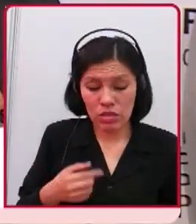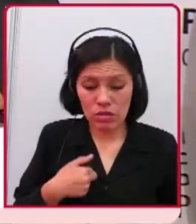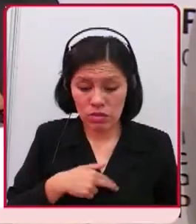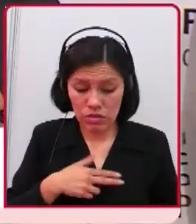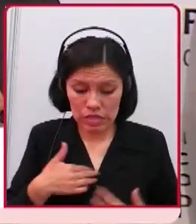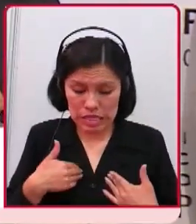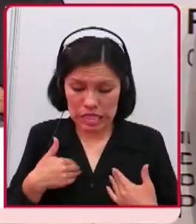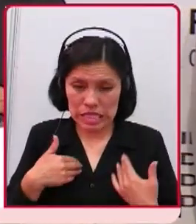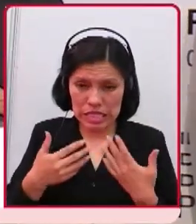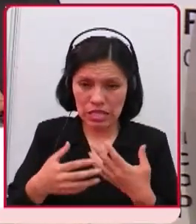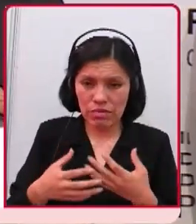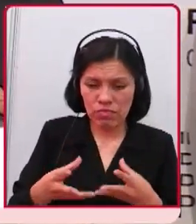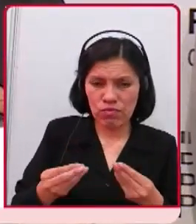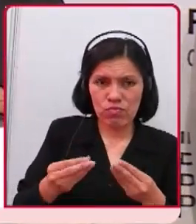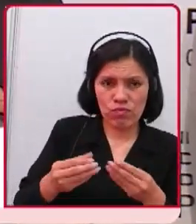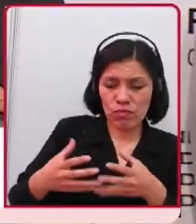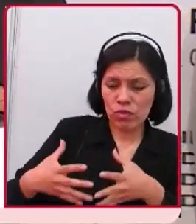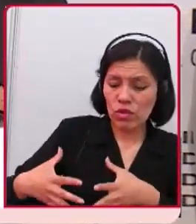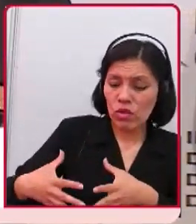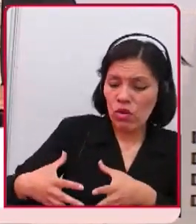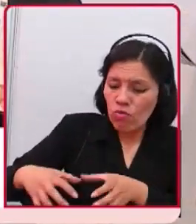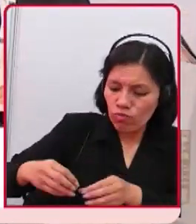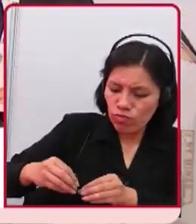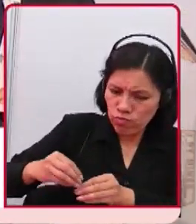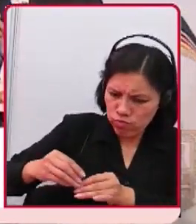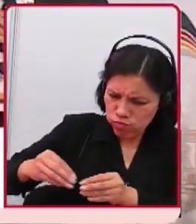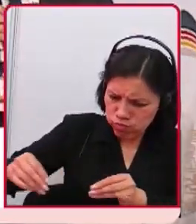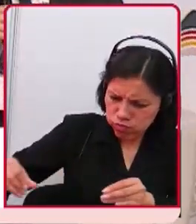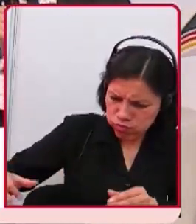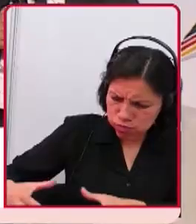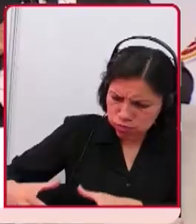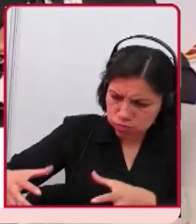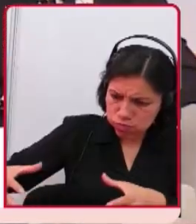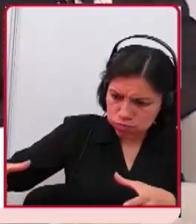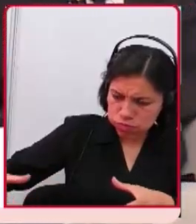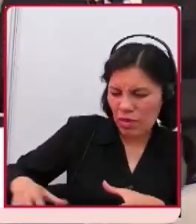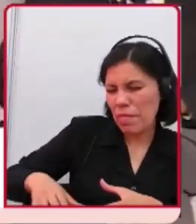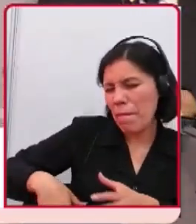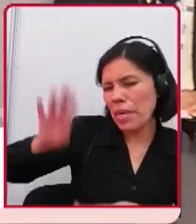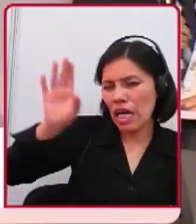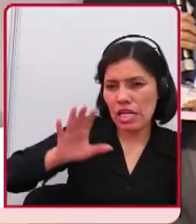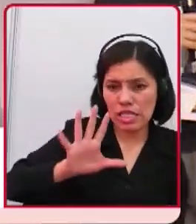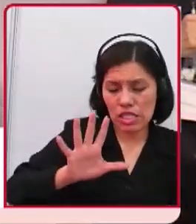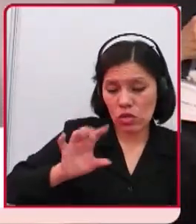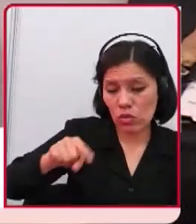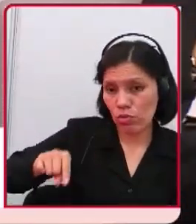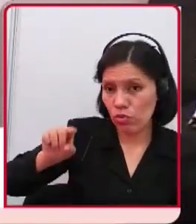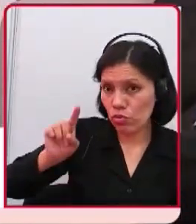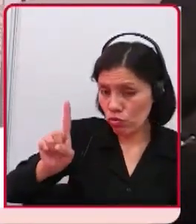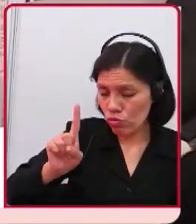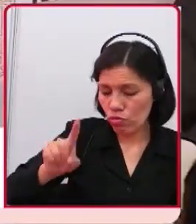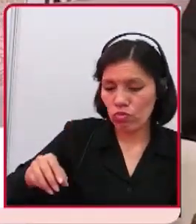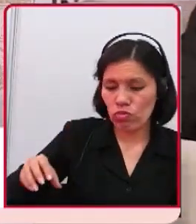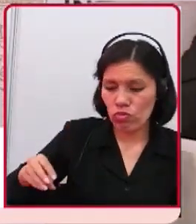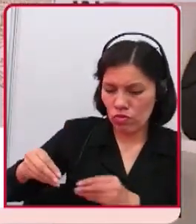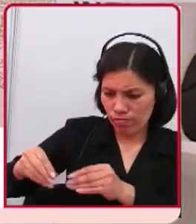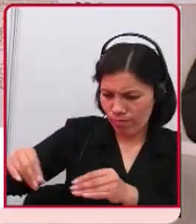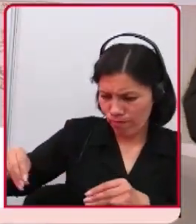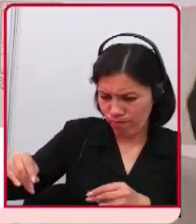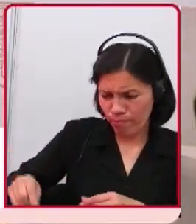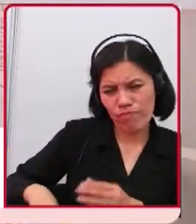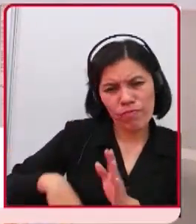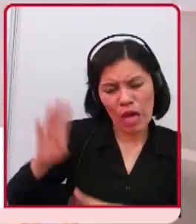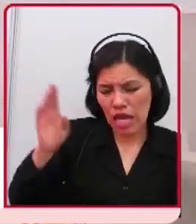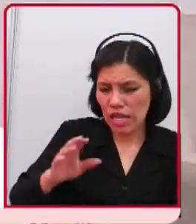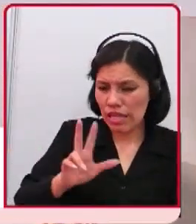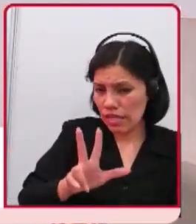incrementos por encima de un umbral, en este caso era de 5.1% de arcillas, durante más de 3 horas